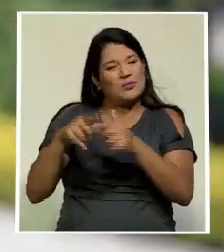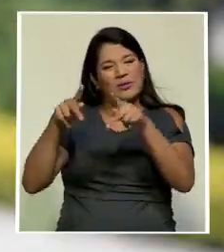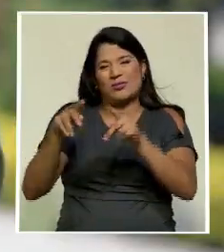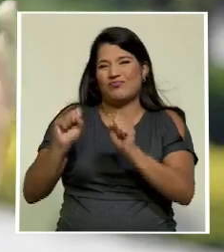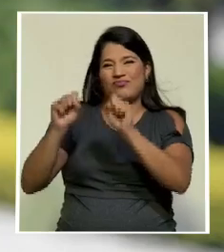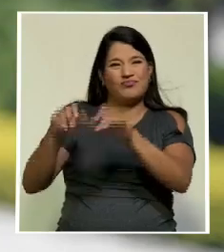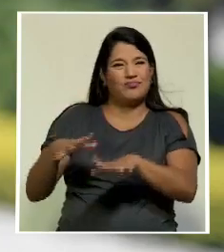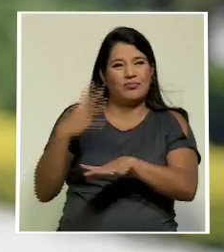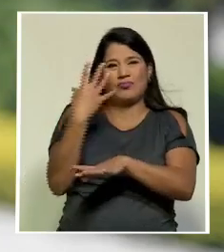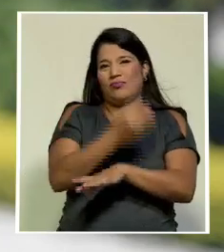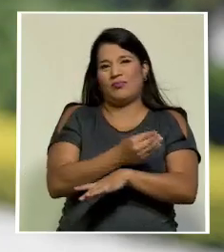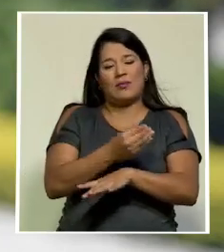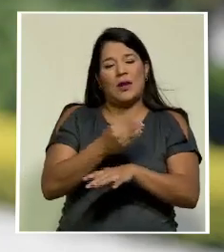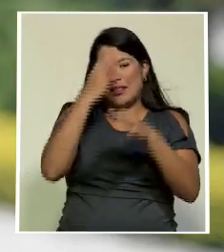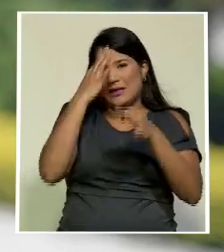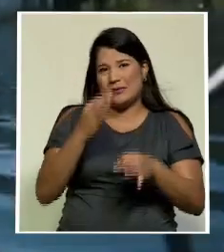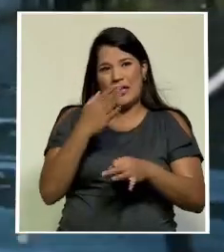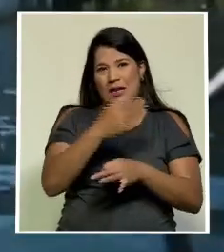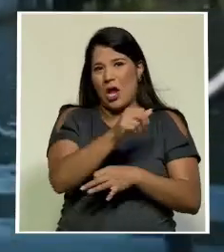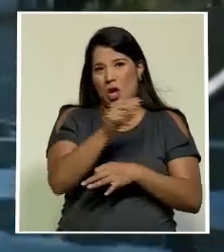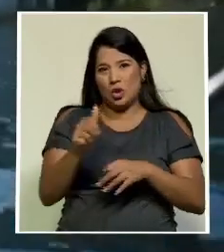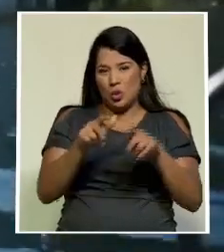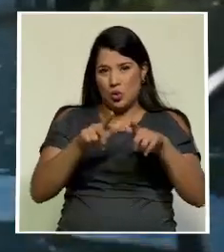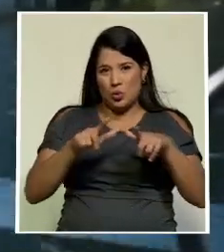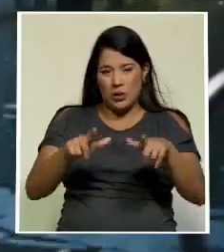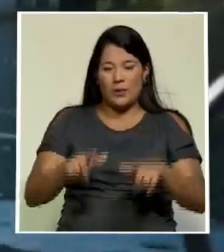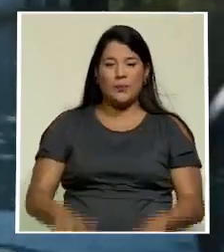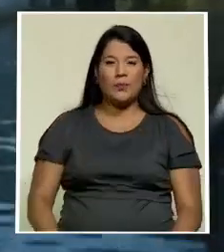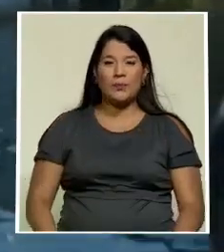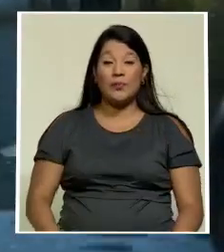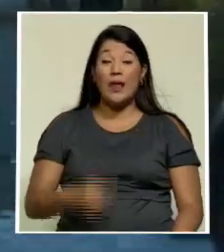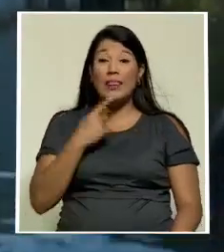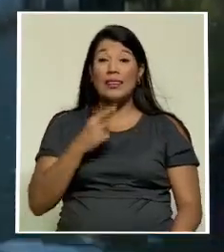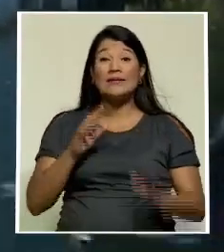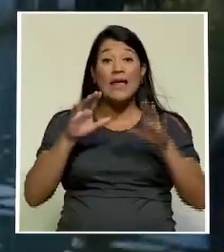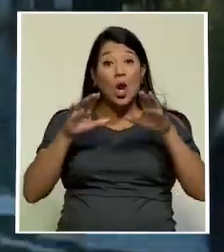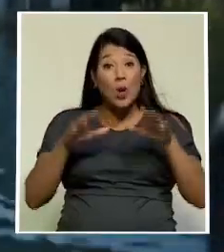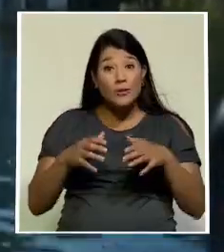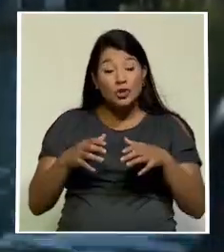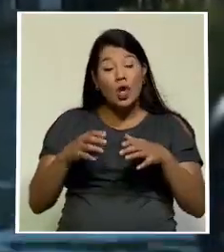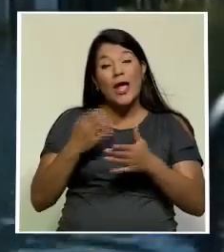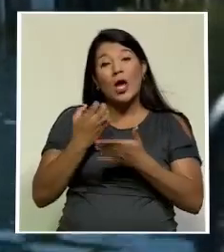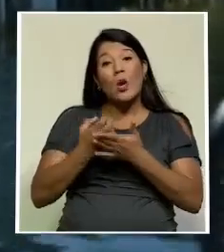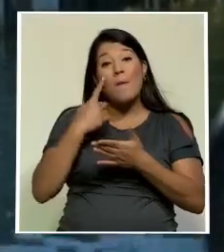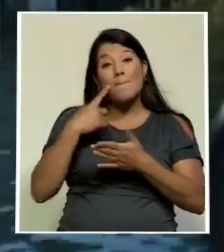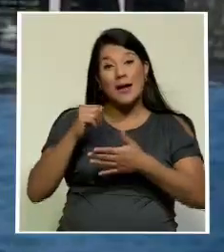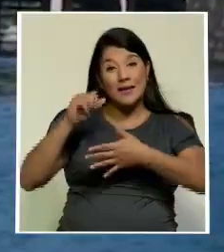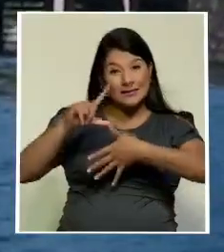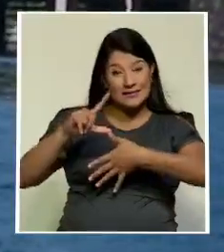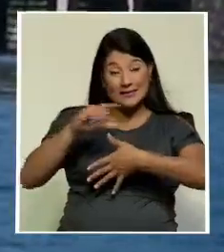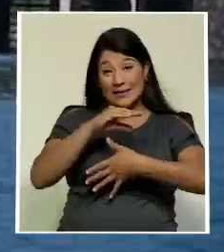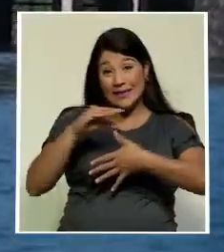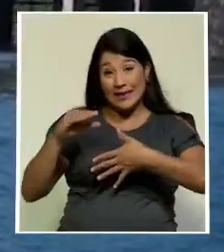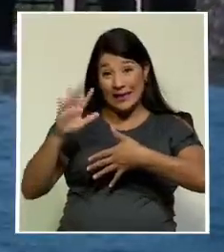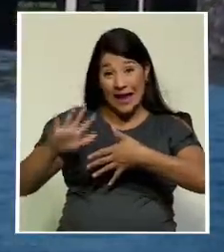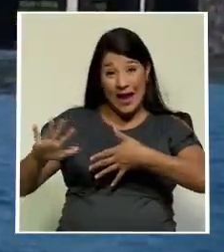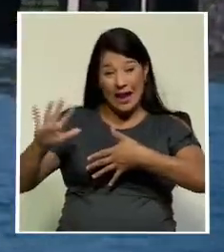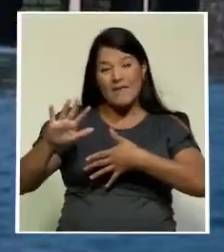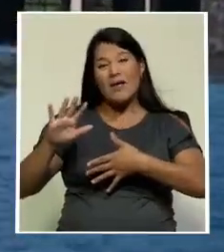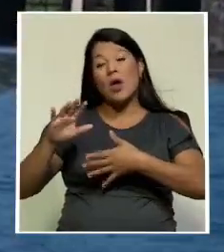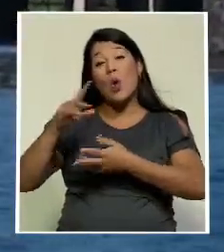digamos, para que la gente decida migrar. Según la Comisión Económica para América Latina y el Caribe, los huracanes Iota